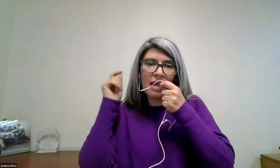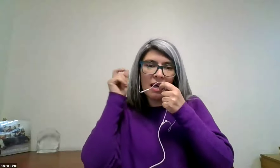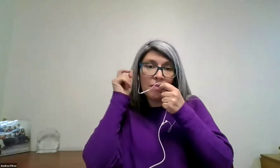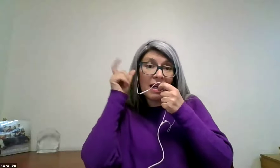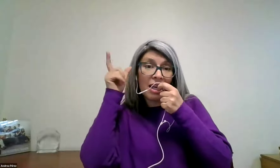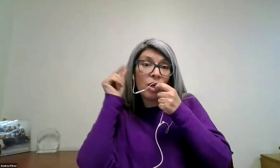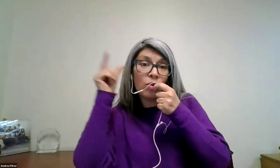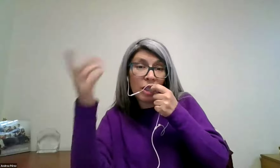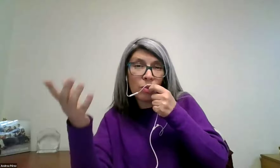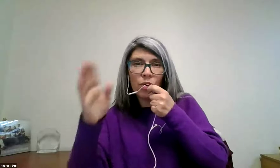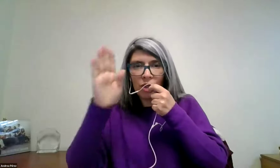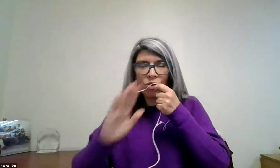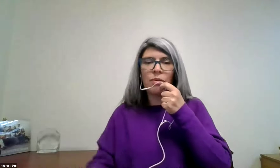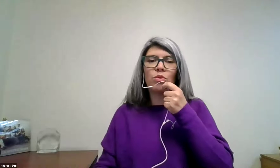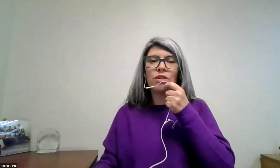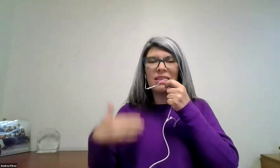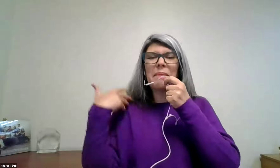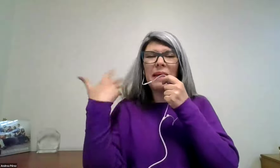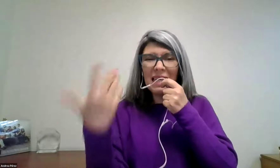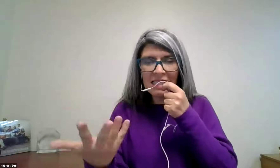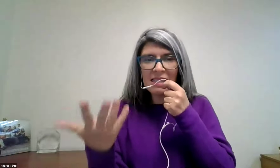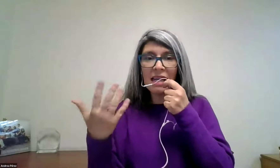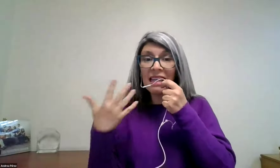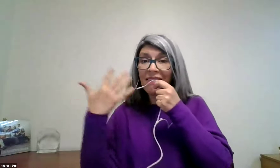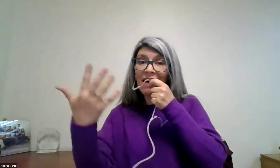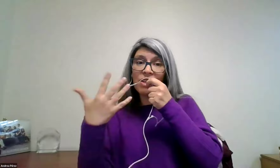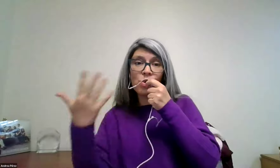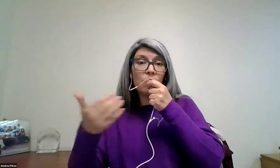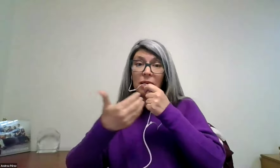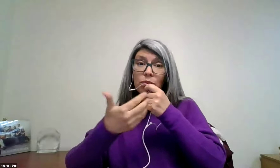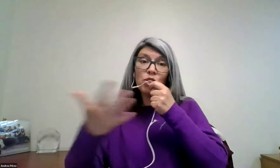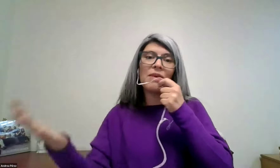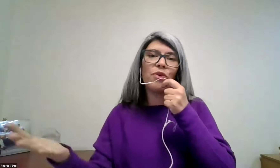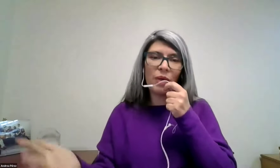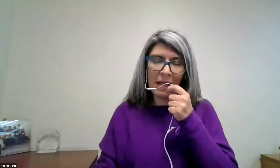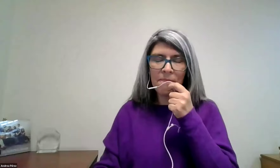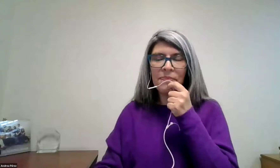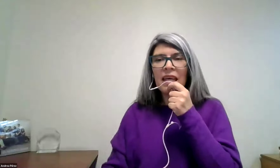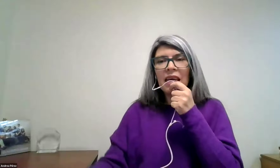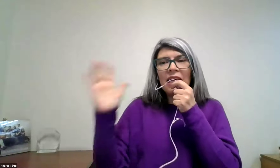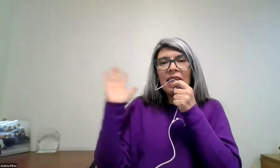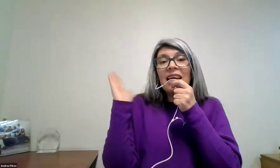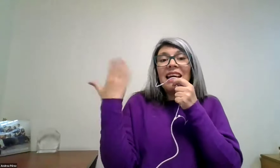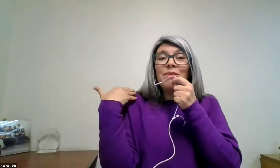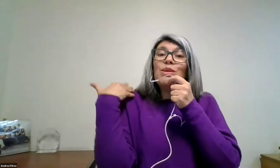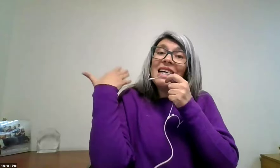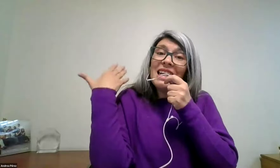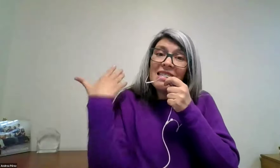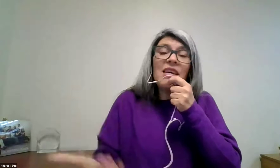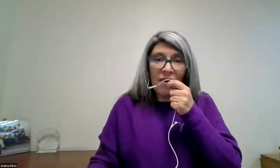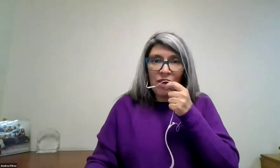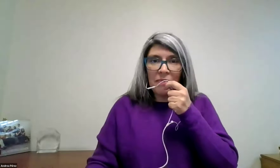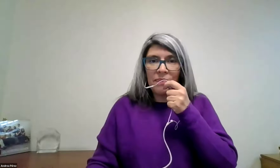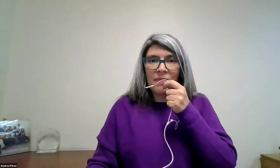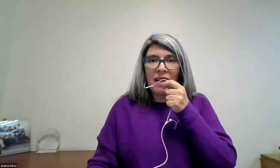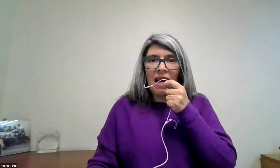bien, para aquellos que escuchan un poco, que son hipoacúsicos, también es necesaria esta vía visual porque es mucho más fluida. Muchas gracias,